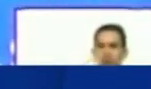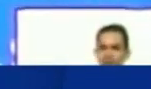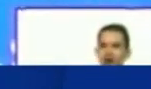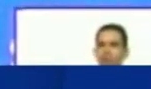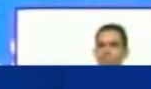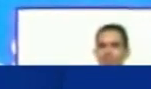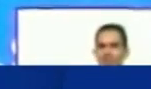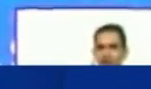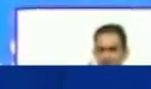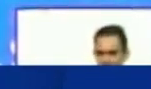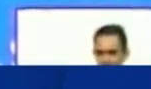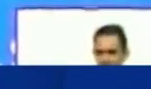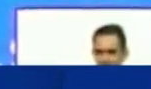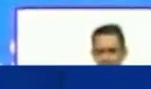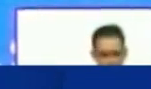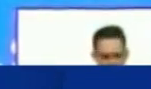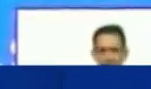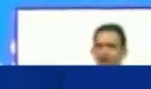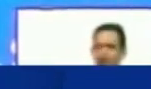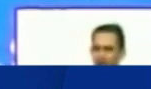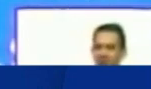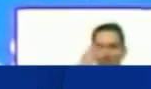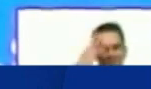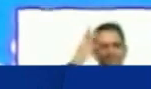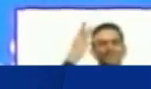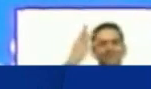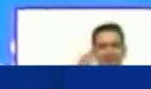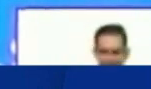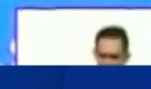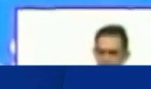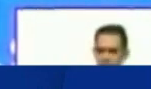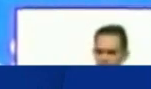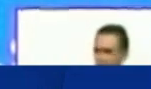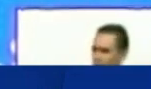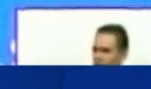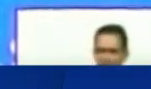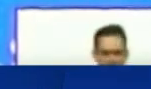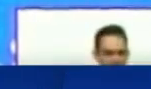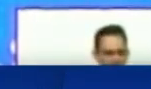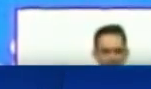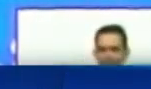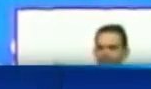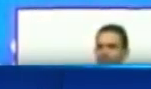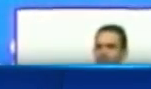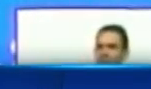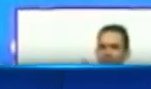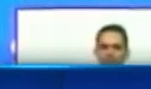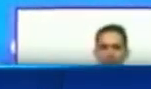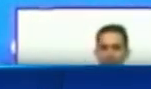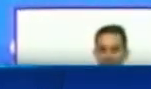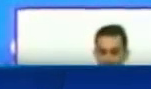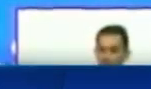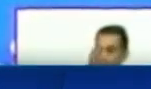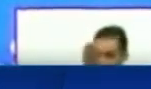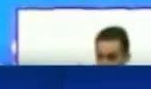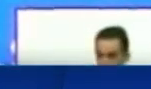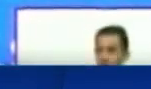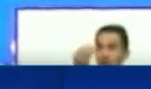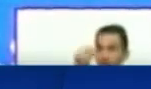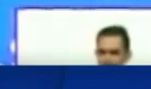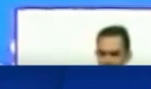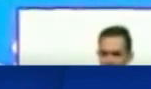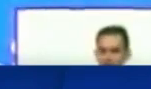seguras y seguros, será de una gran utilidad para el banco y para